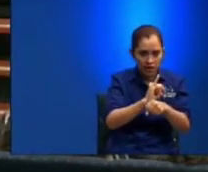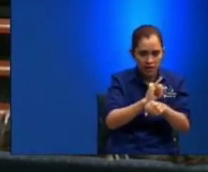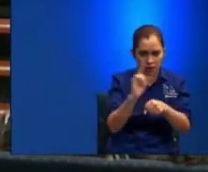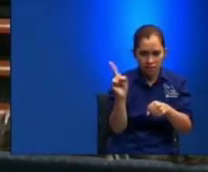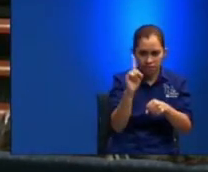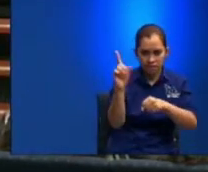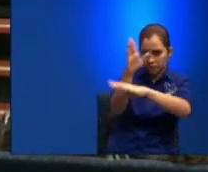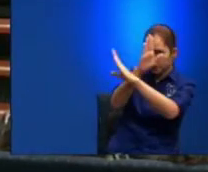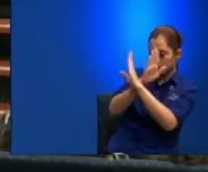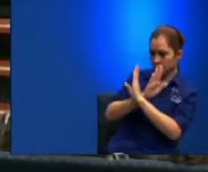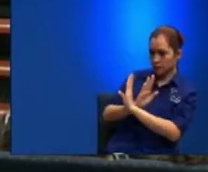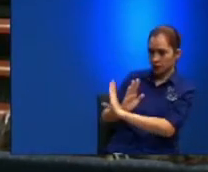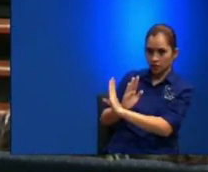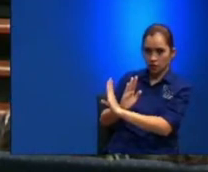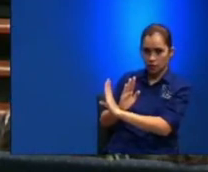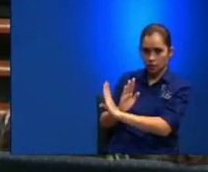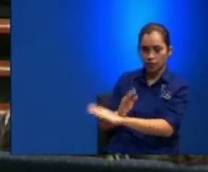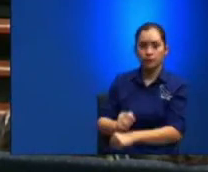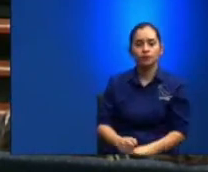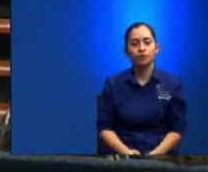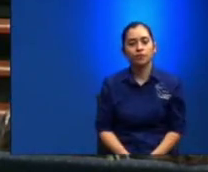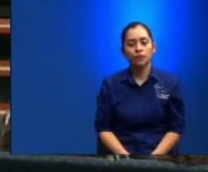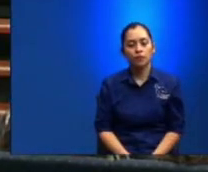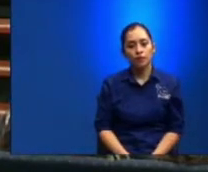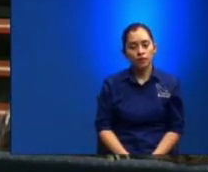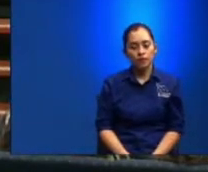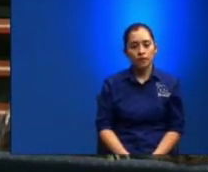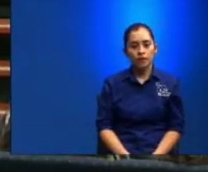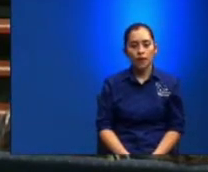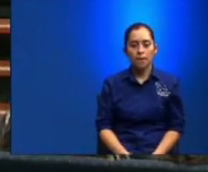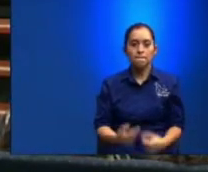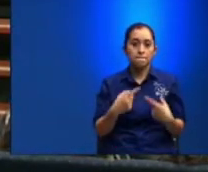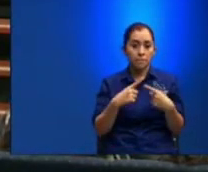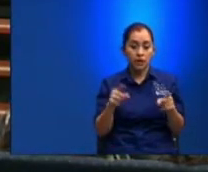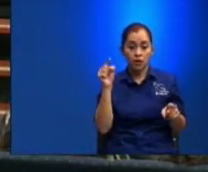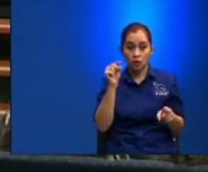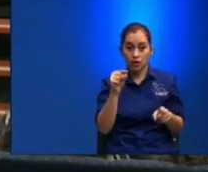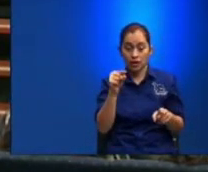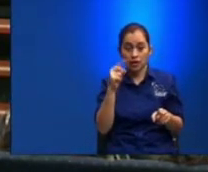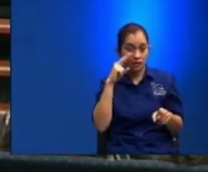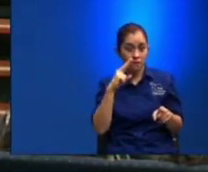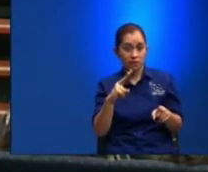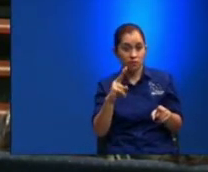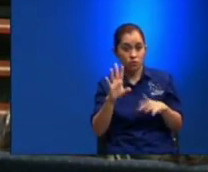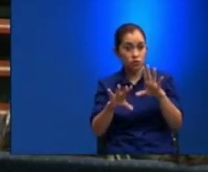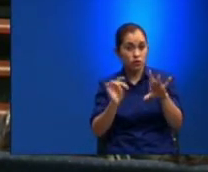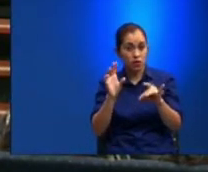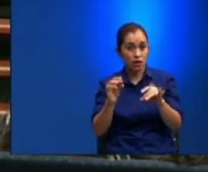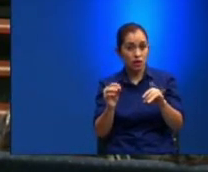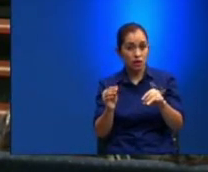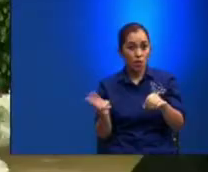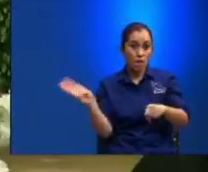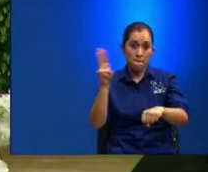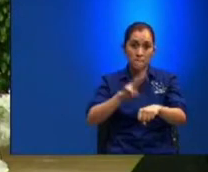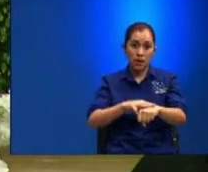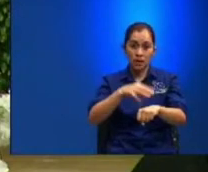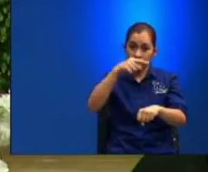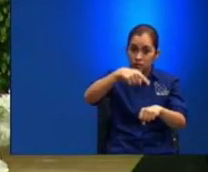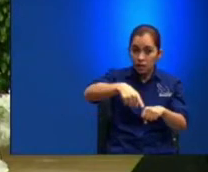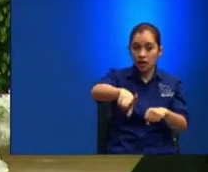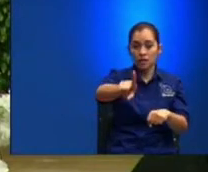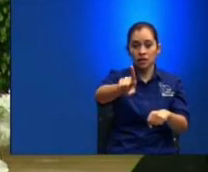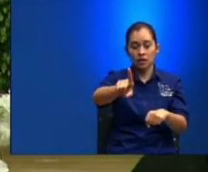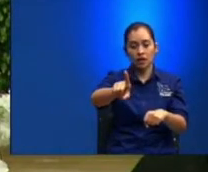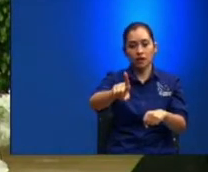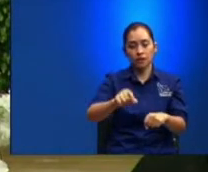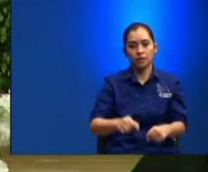porque él le está diciendo la región de los muertos como quien dice así como la muerte no me va a poder retener a mí es